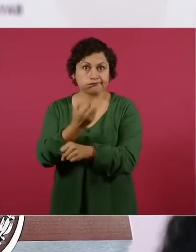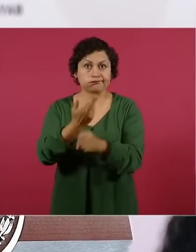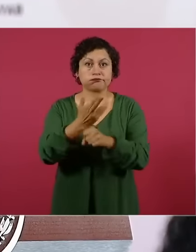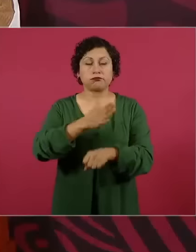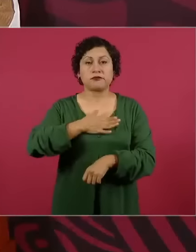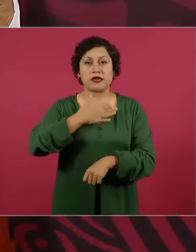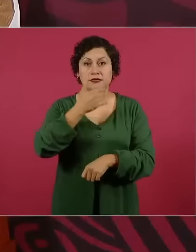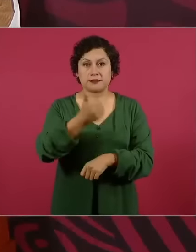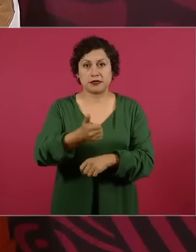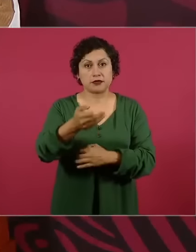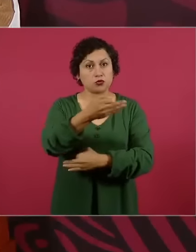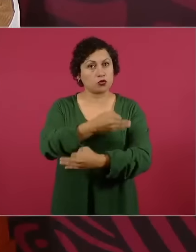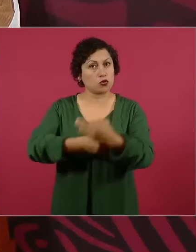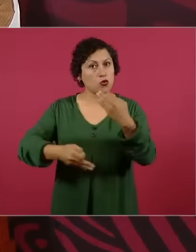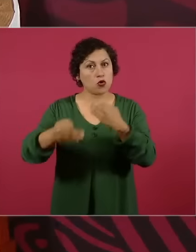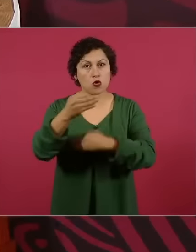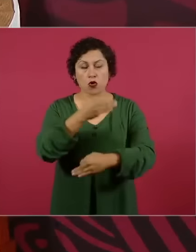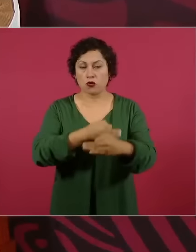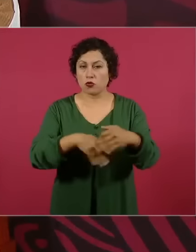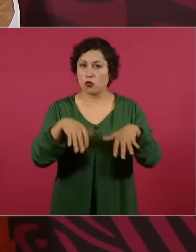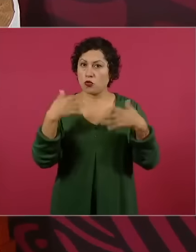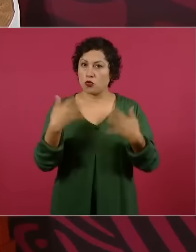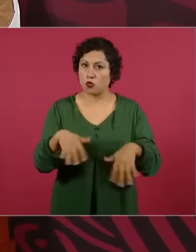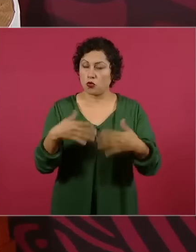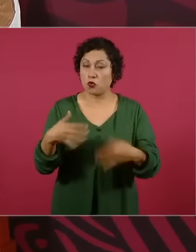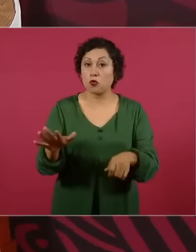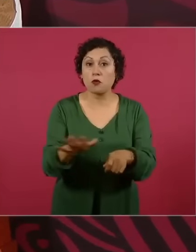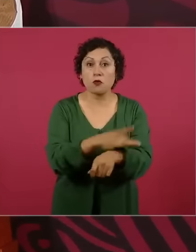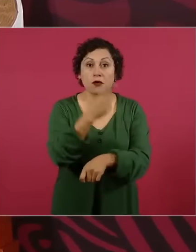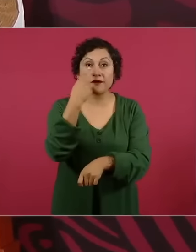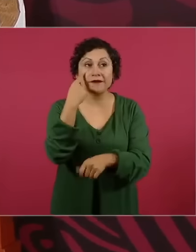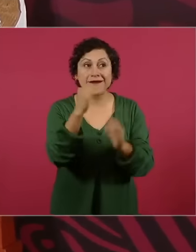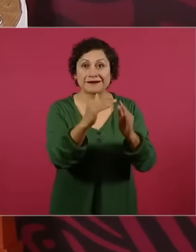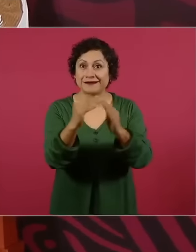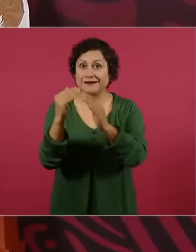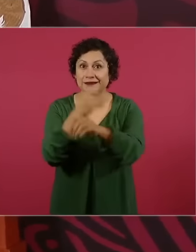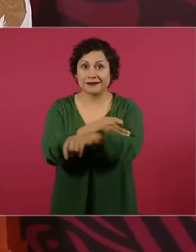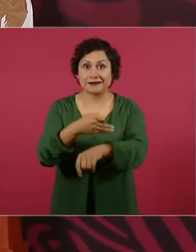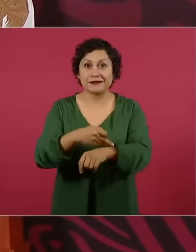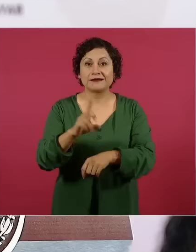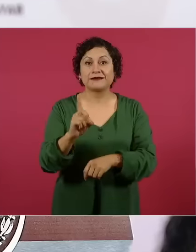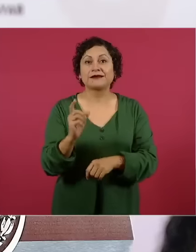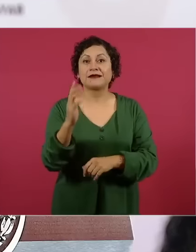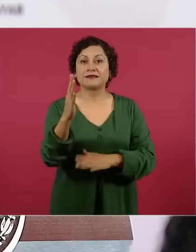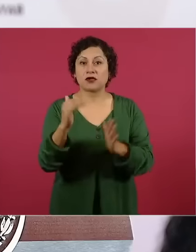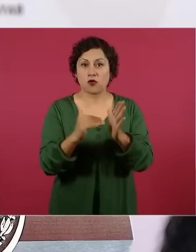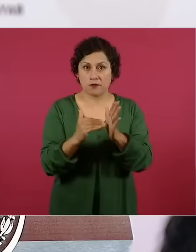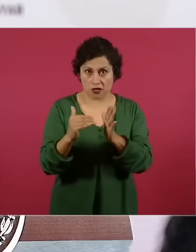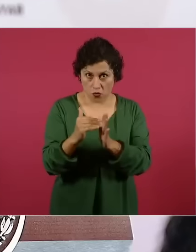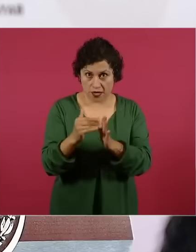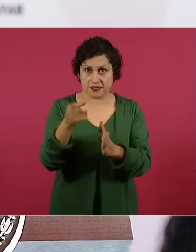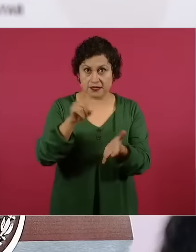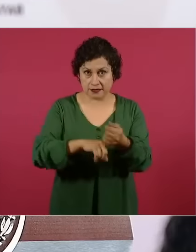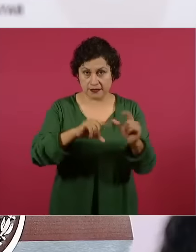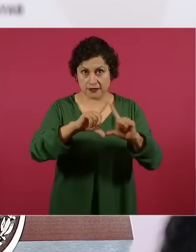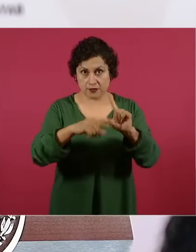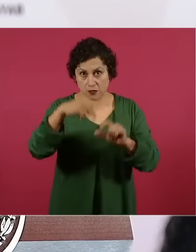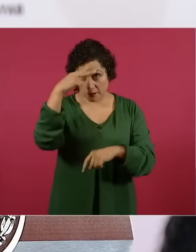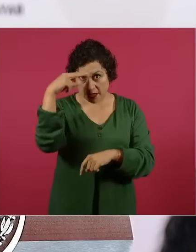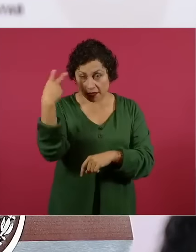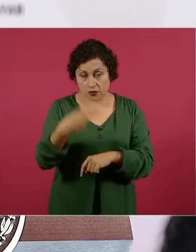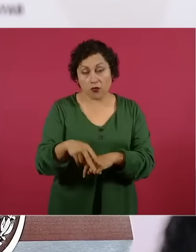porque de 35 millones de hogares, en 30 millones de hogares llega cuando